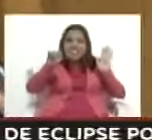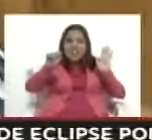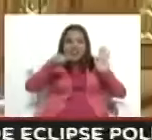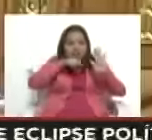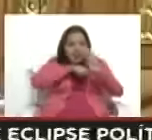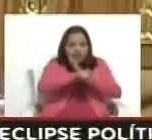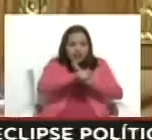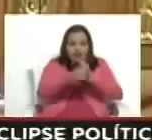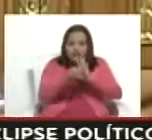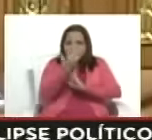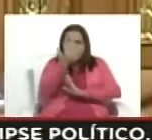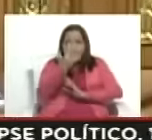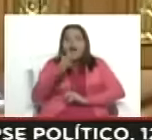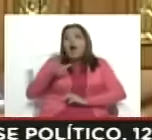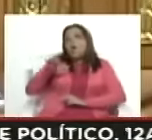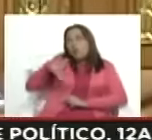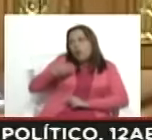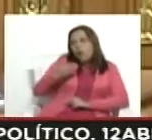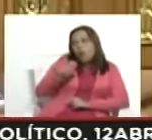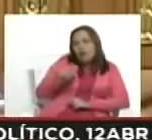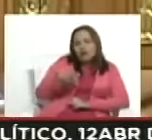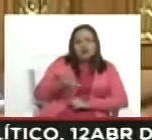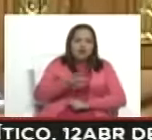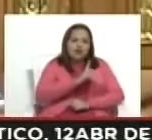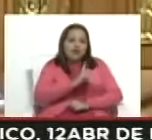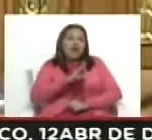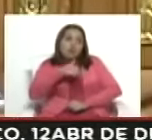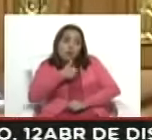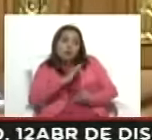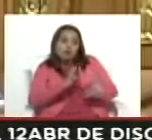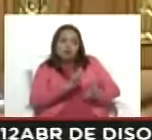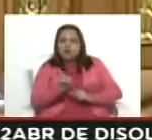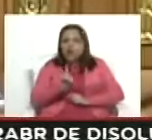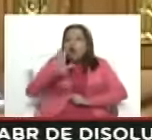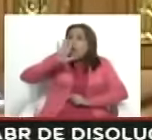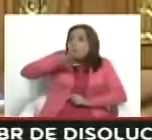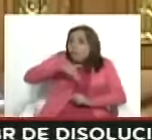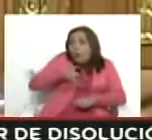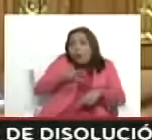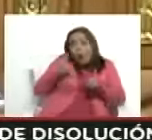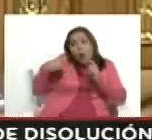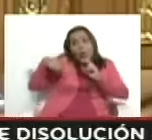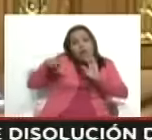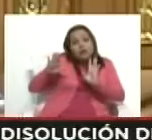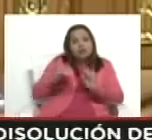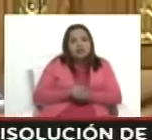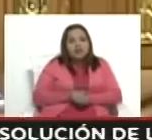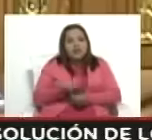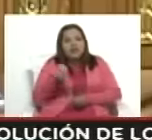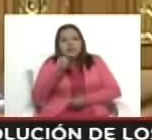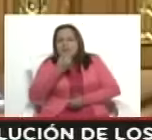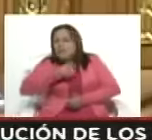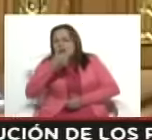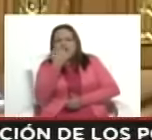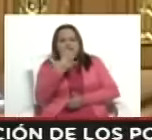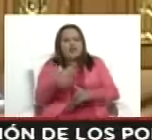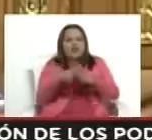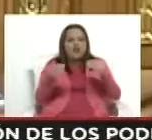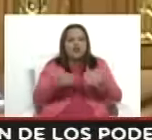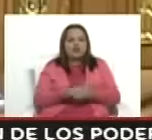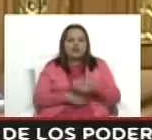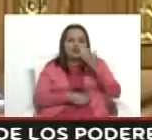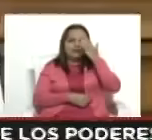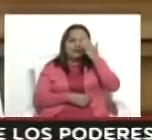Pudo, no, tampoco es que... Ah, pudo. Y el titular más hermoso de todo, aquí está aquí.